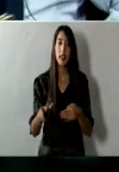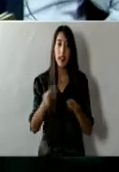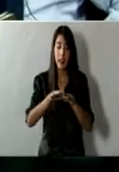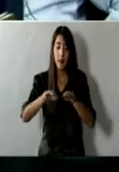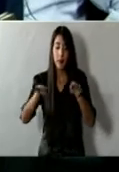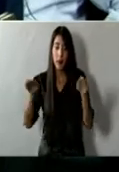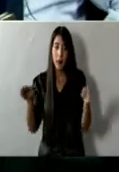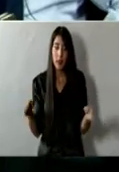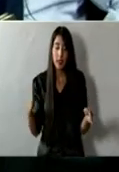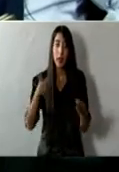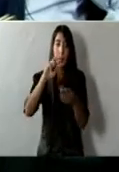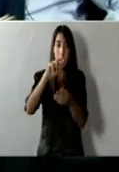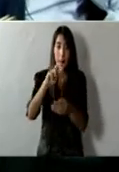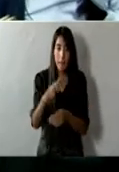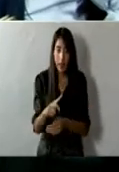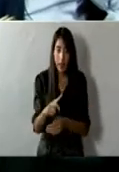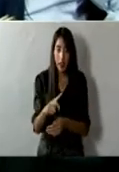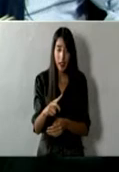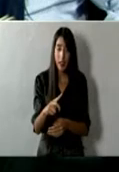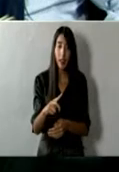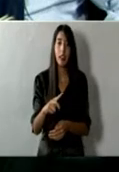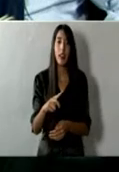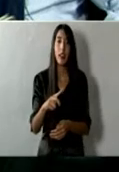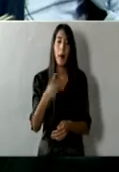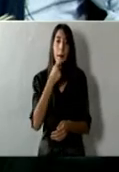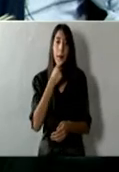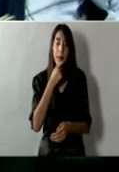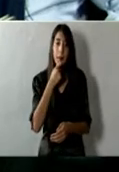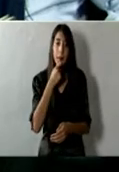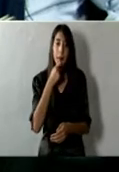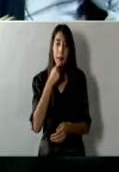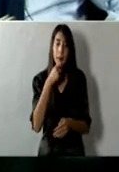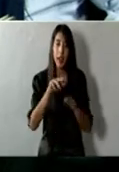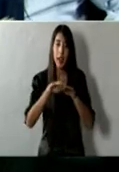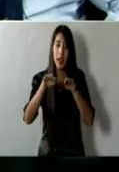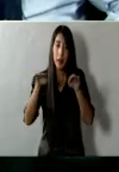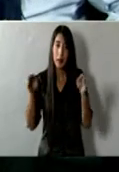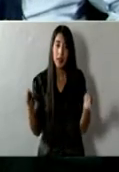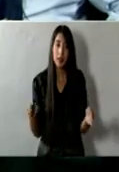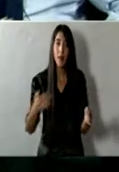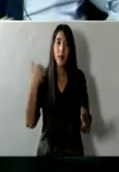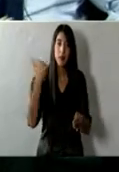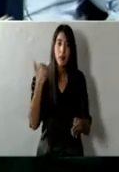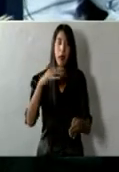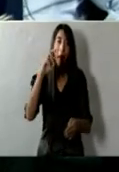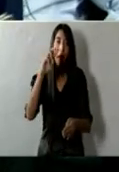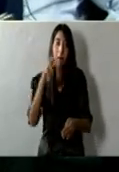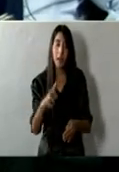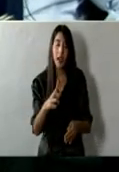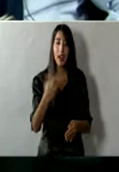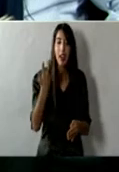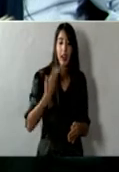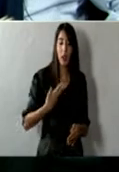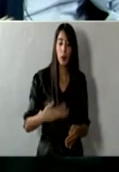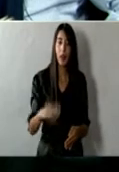de Él. O sea que en nuestra mesa no solamente tiene que abundar el pan nutritivo y natural